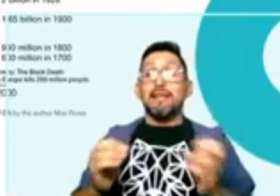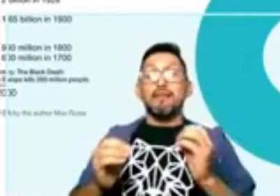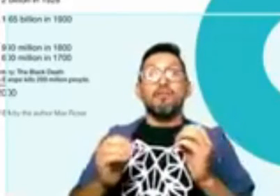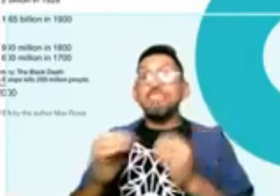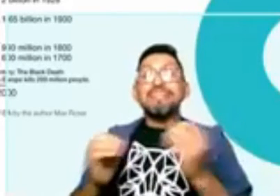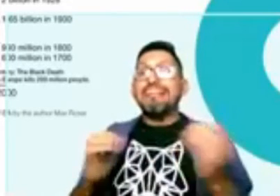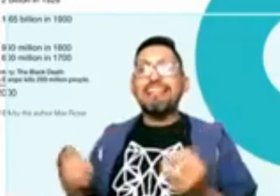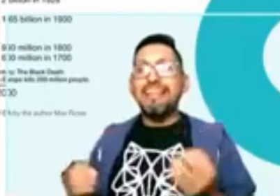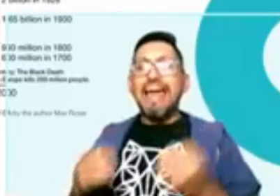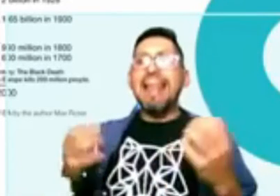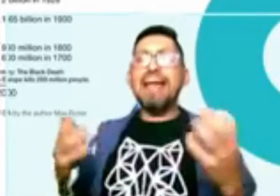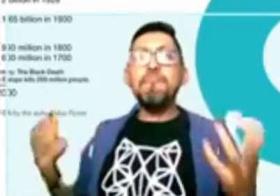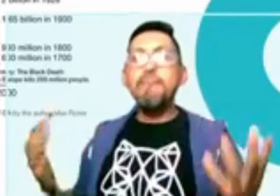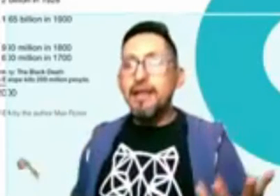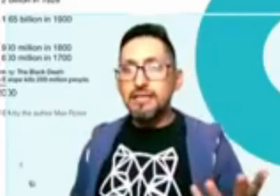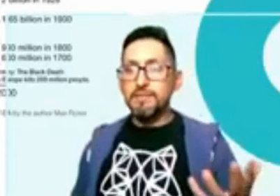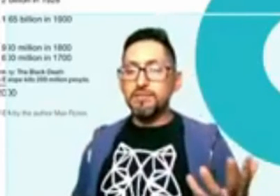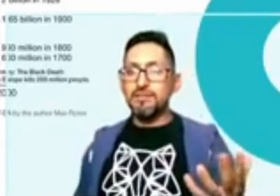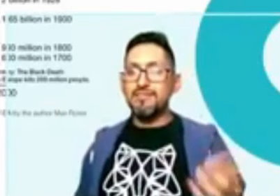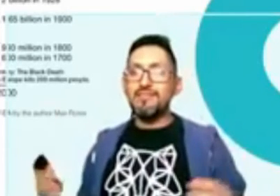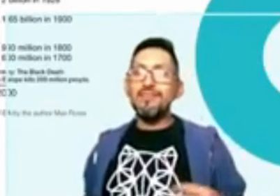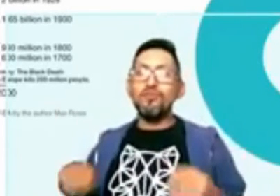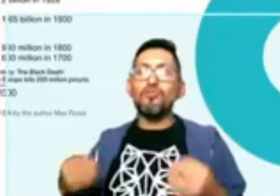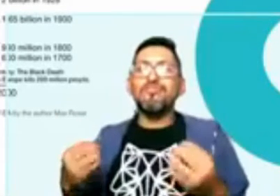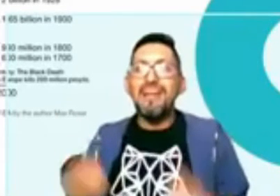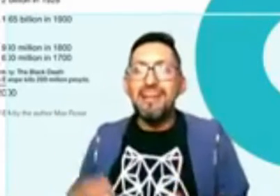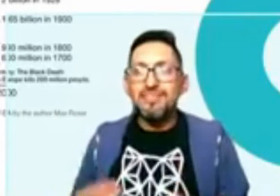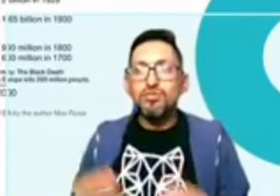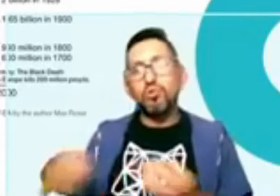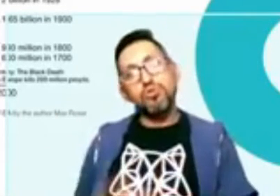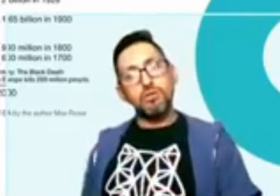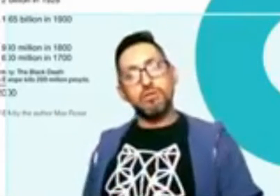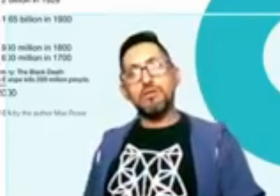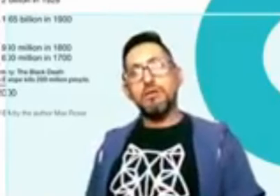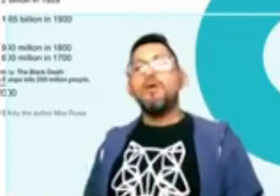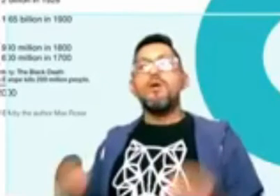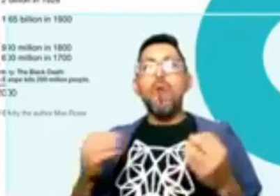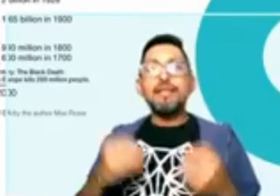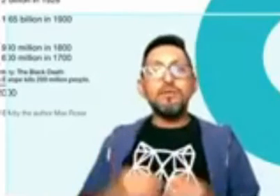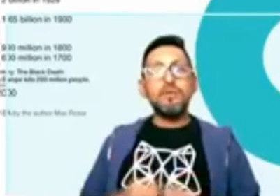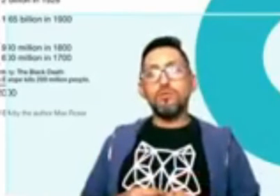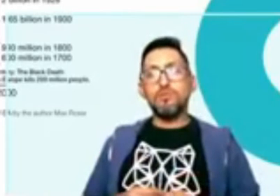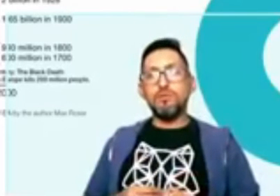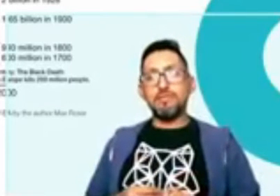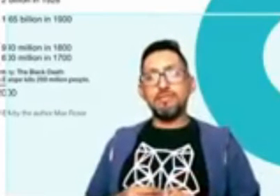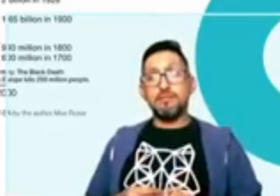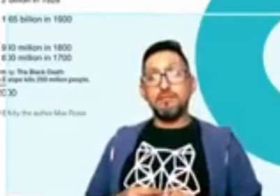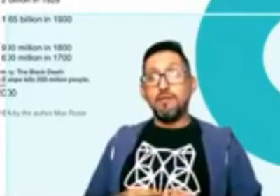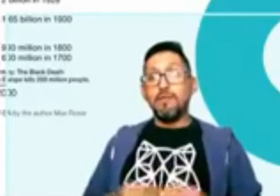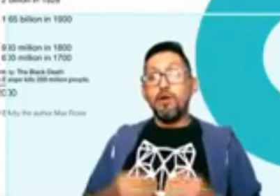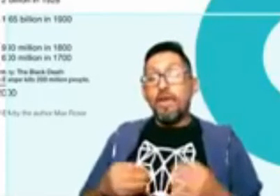que no se trata de alarmar a las personas, se trata de encontrar soluciones. ¿Cuáles son las